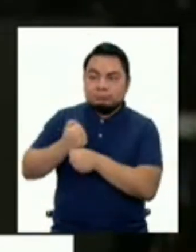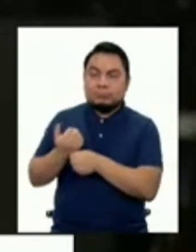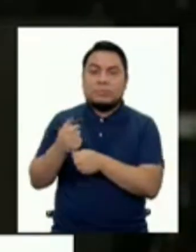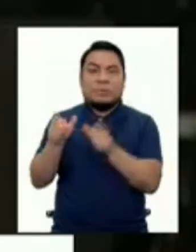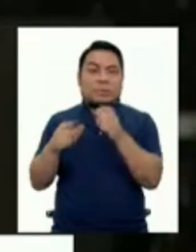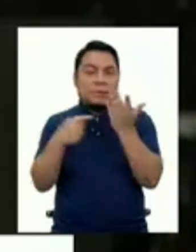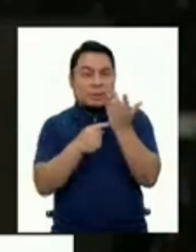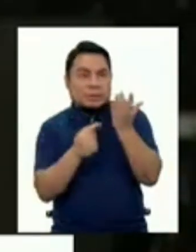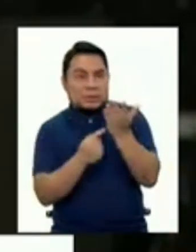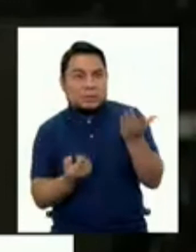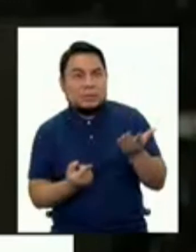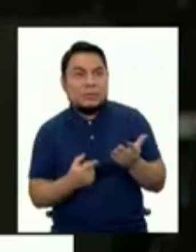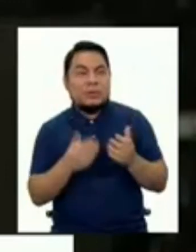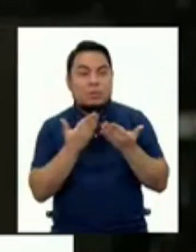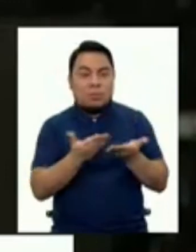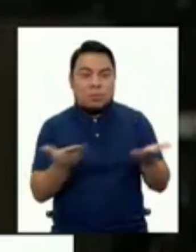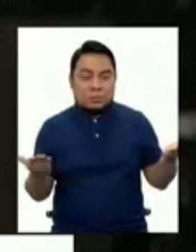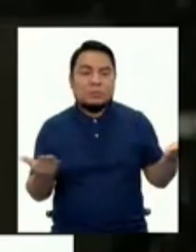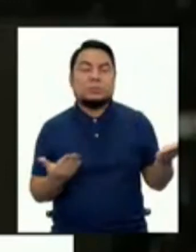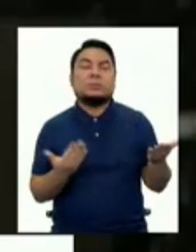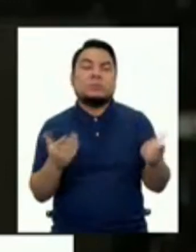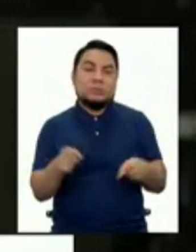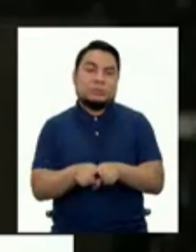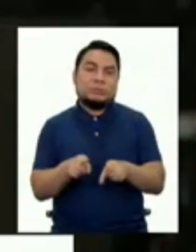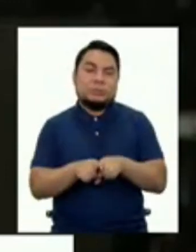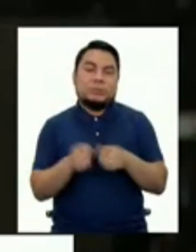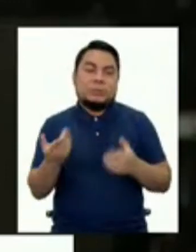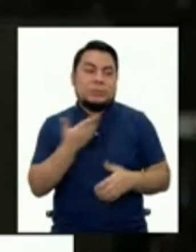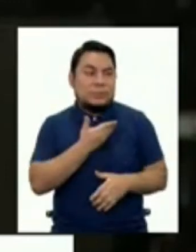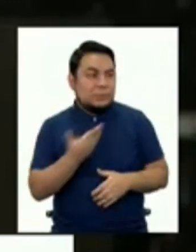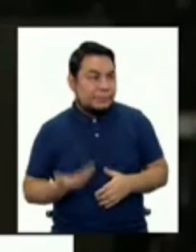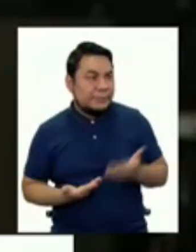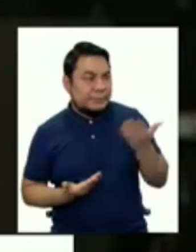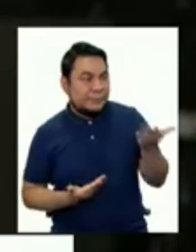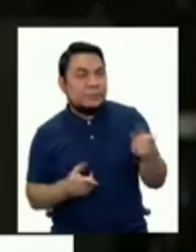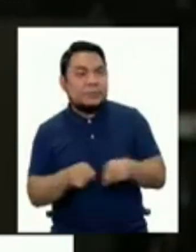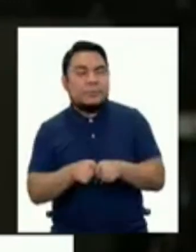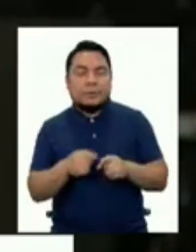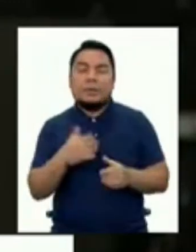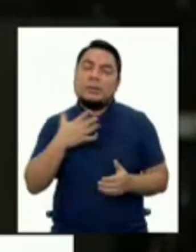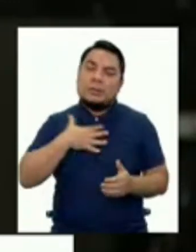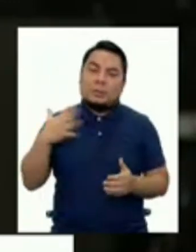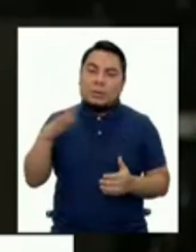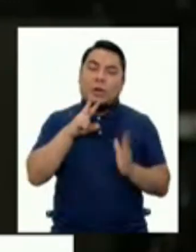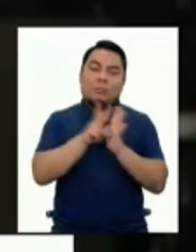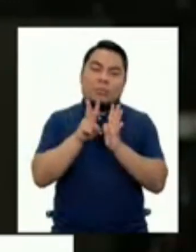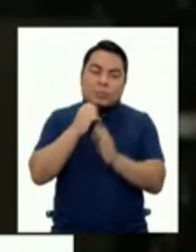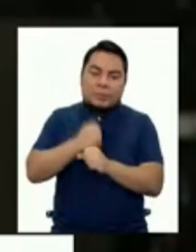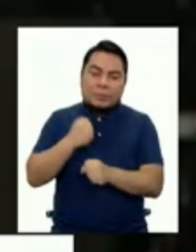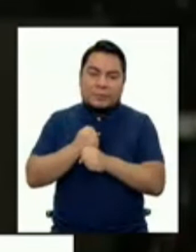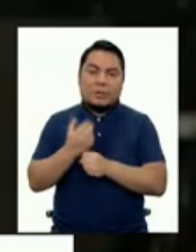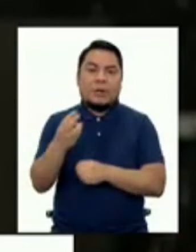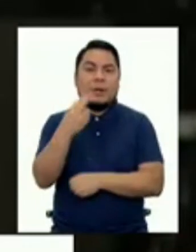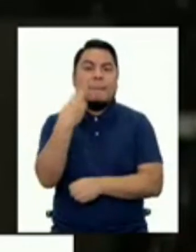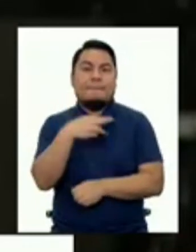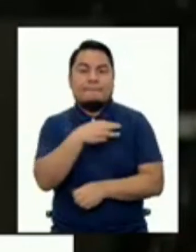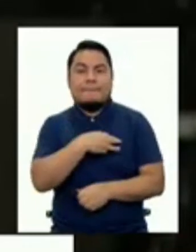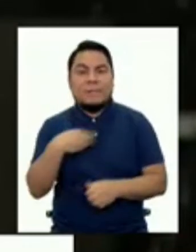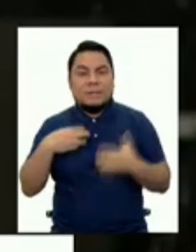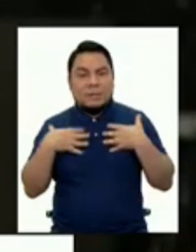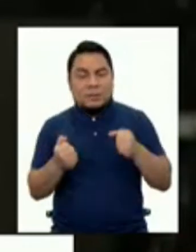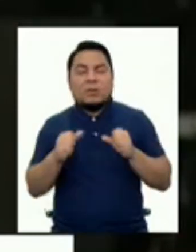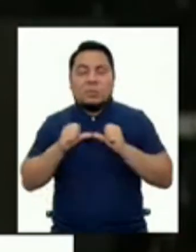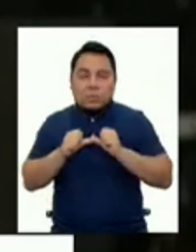la tecnología, los insumos y, por supuesto, señor presidente, la firme voluntad de todos los trabajadores del Ministerio de Salud de